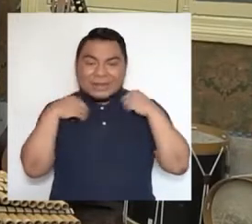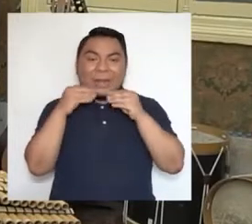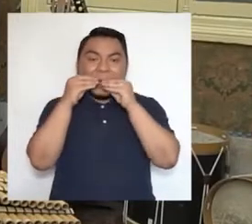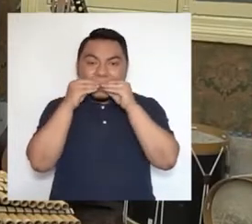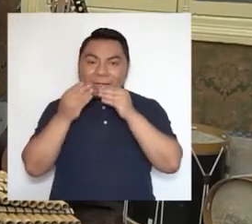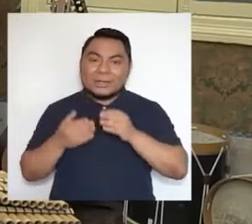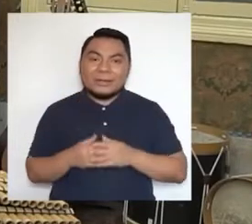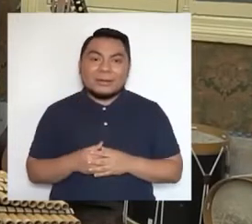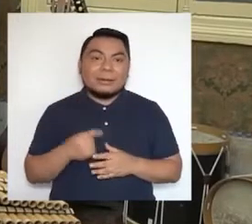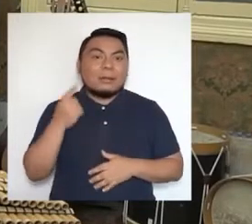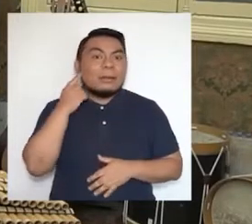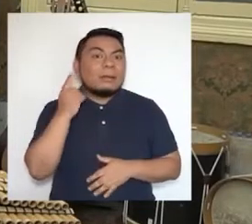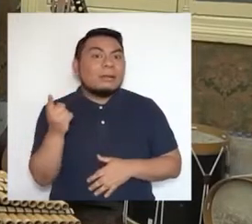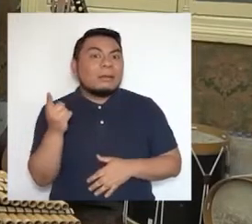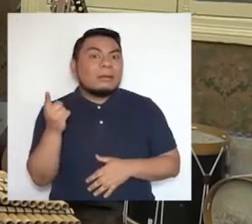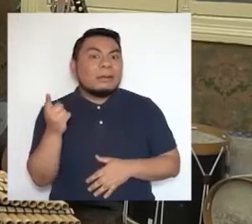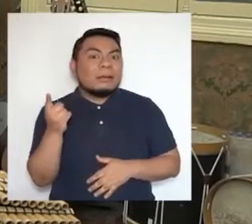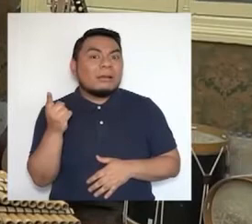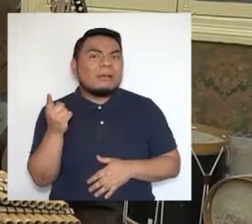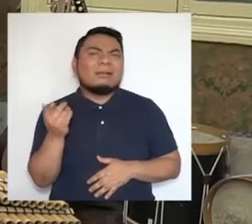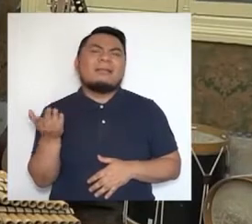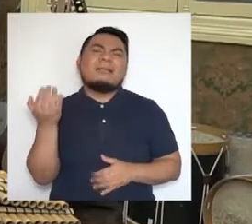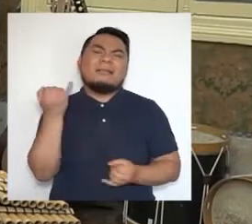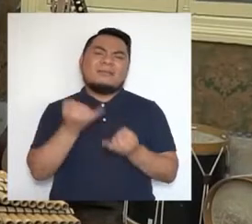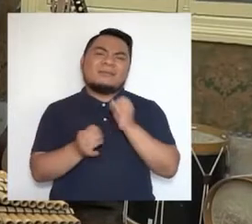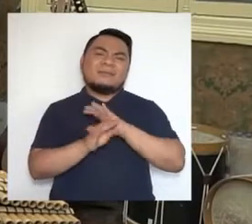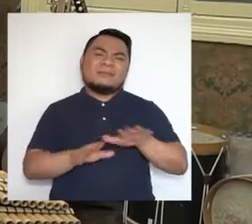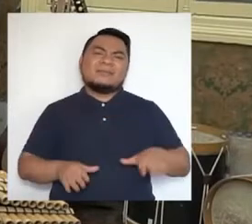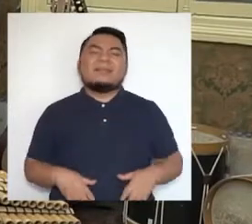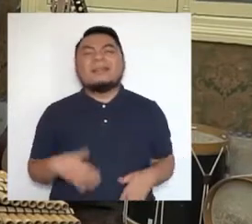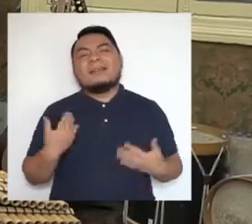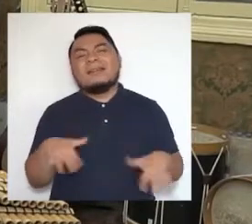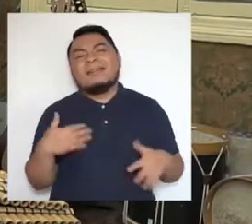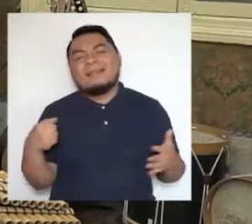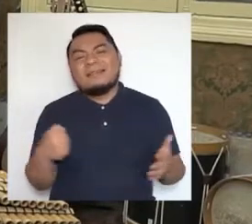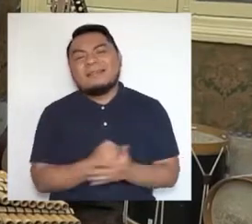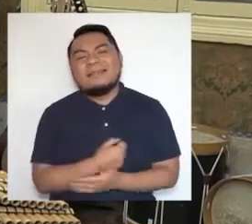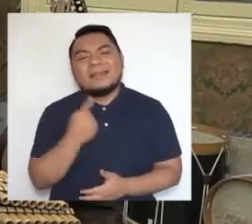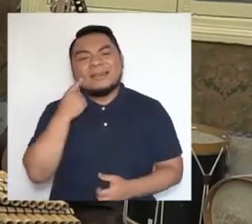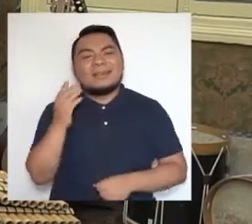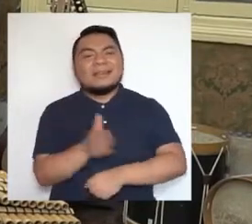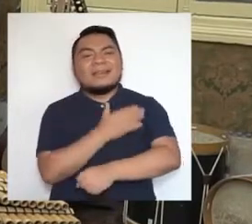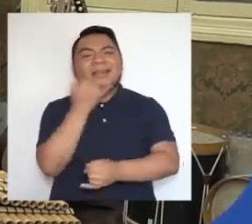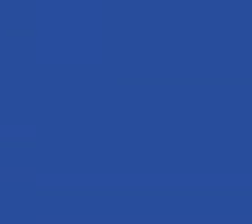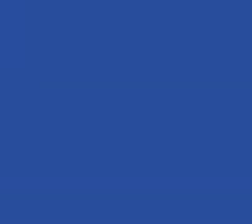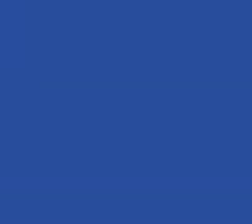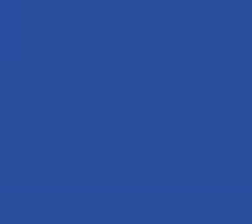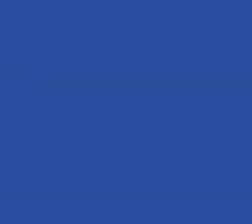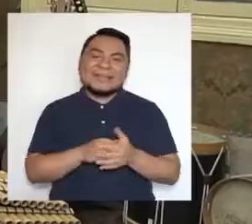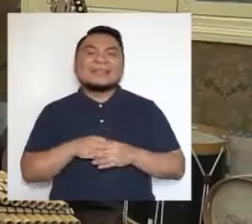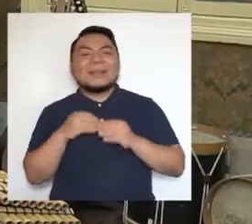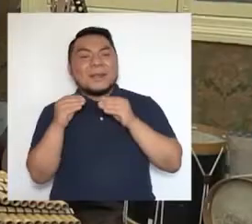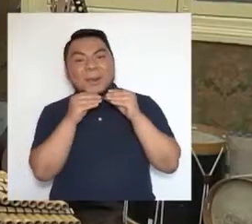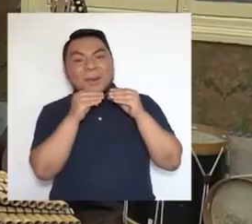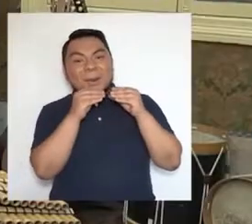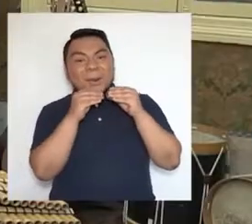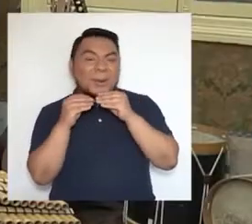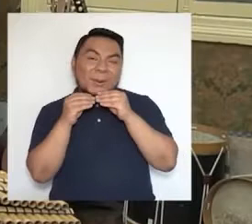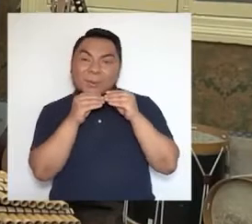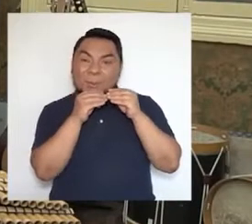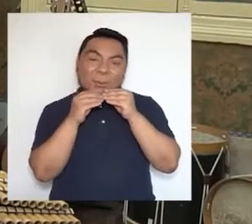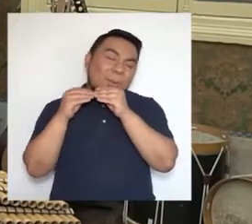chiqui... ¿Qué? ¿Otra vez? ¿Ya acabó? ¡No puede ser! ¡La canción del final!